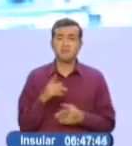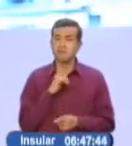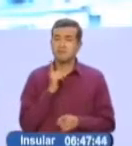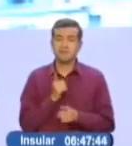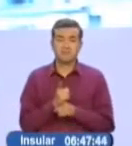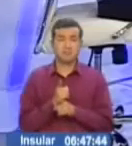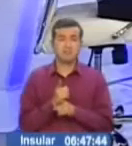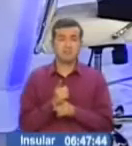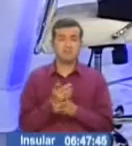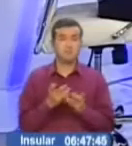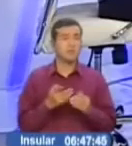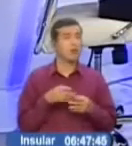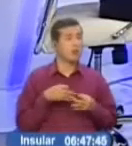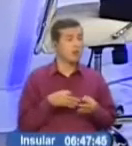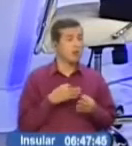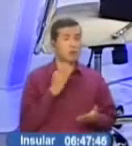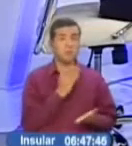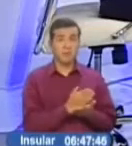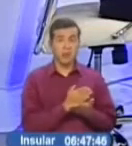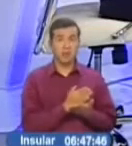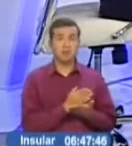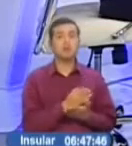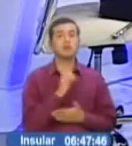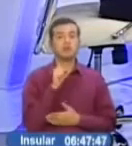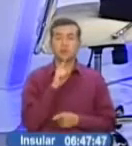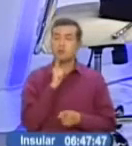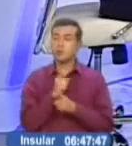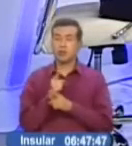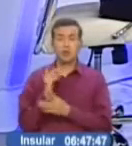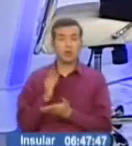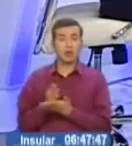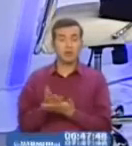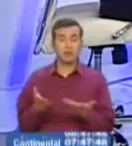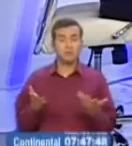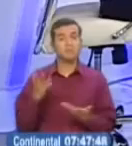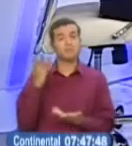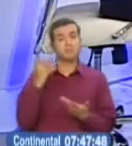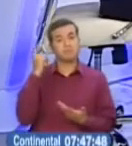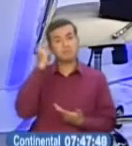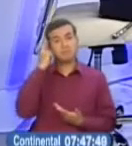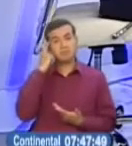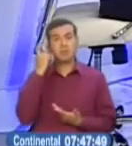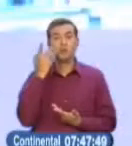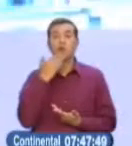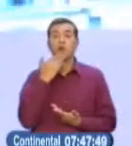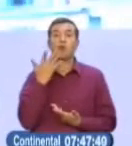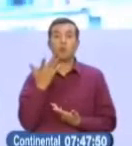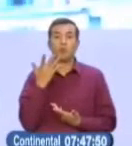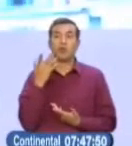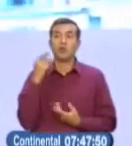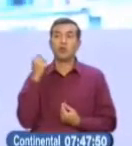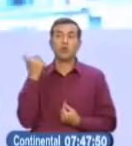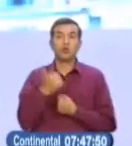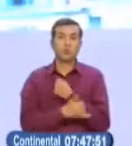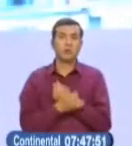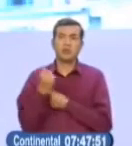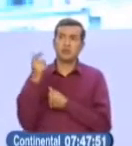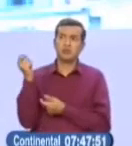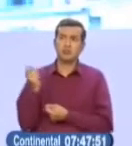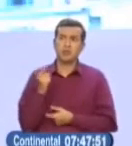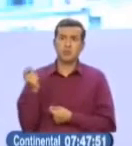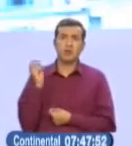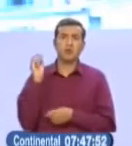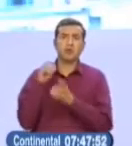evidentemente relantizado desde la política. Pero más que relantizado, está parado. Está parado. Tenemos la posibilidad de repatriar divisas extranjeras que las